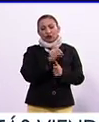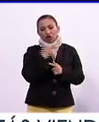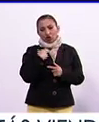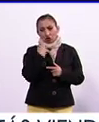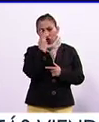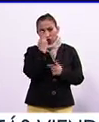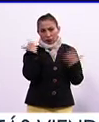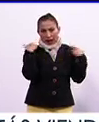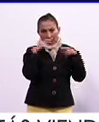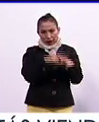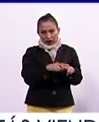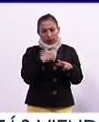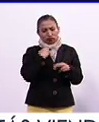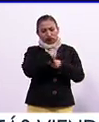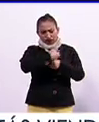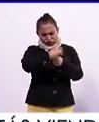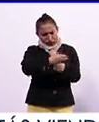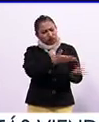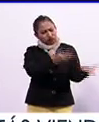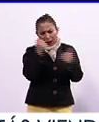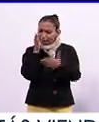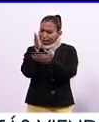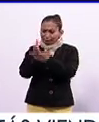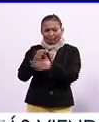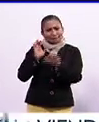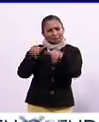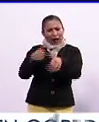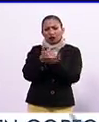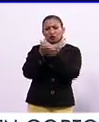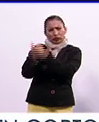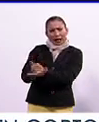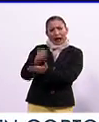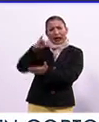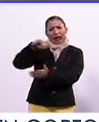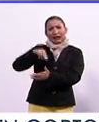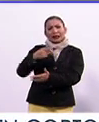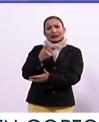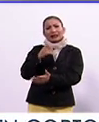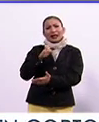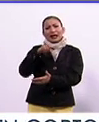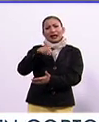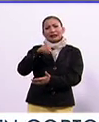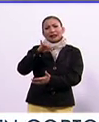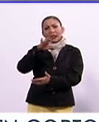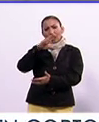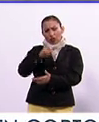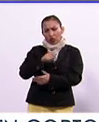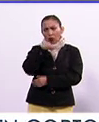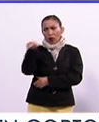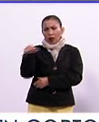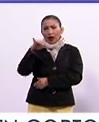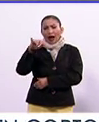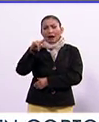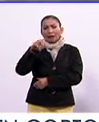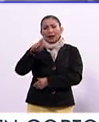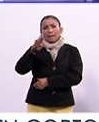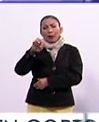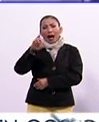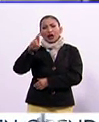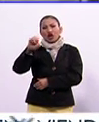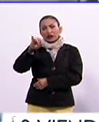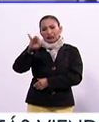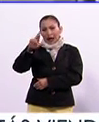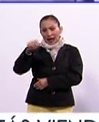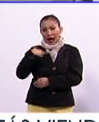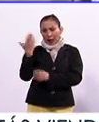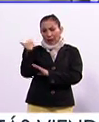tuve dos profesores que me invitaron a entrar a ICA en plan de ayudante de ingeniero. Don Javier Barrosierra, que me dio